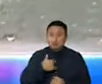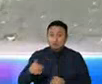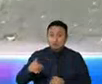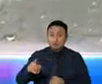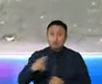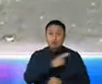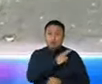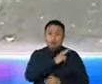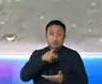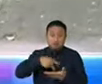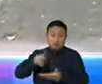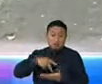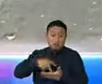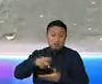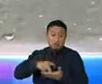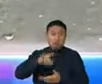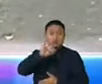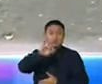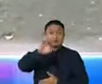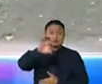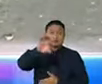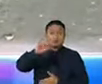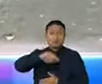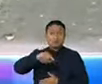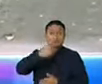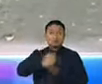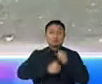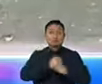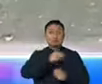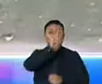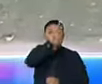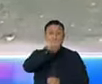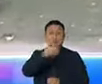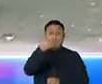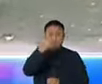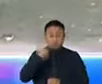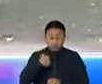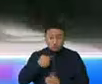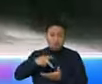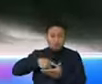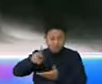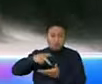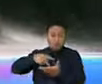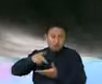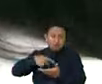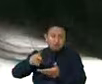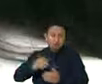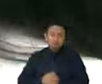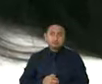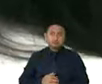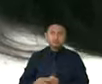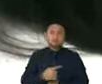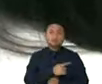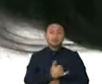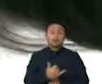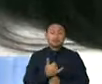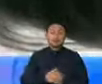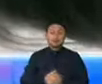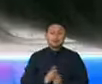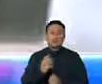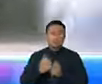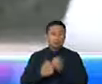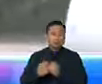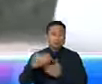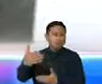mi universidad con el IESE, que me gradué ya en el 2013, sin embargo lo sigo pagando. Para Ceballos existe una intención política